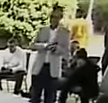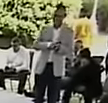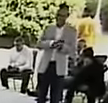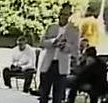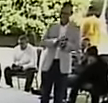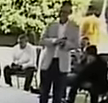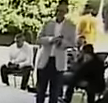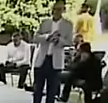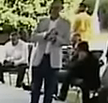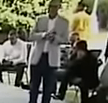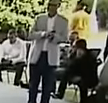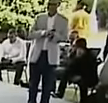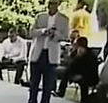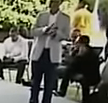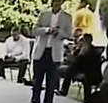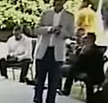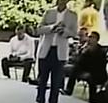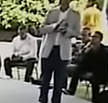Seguro que un